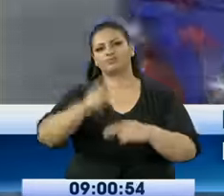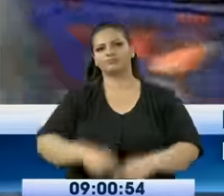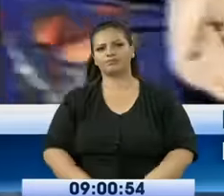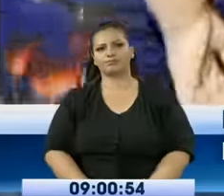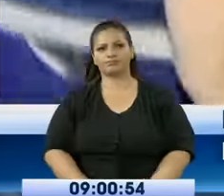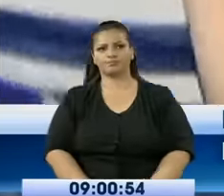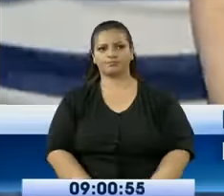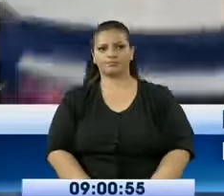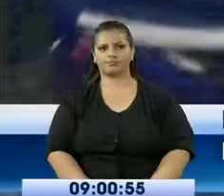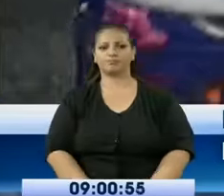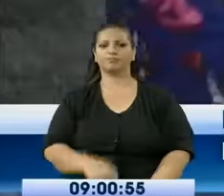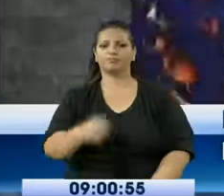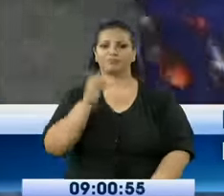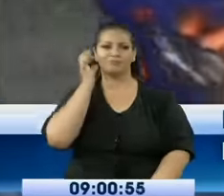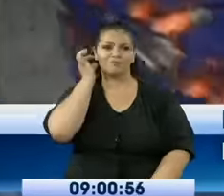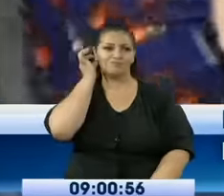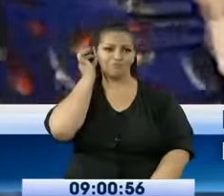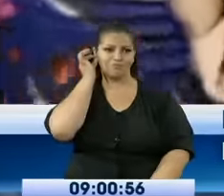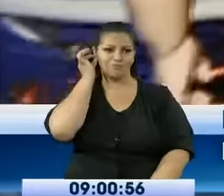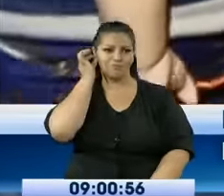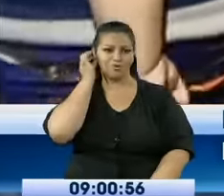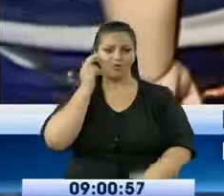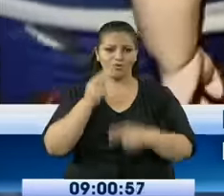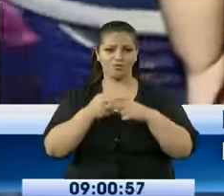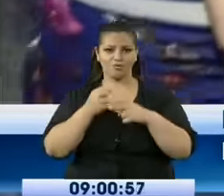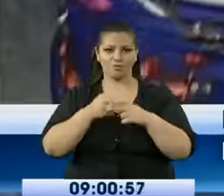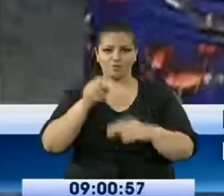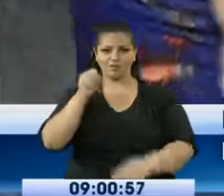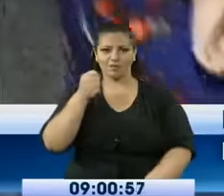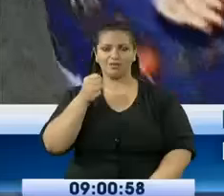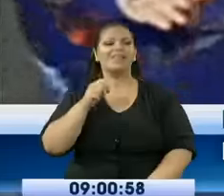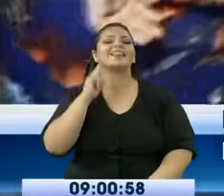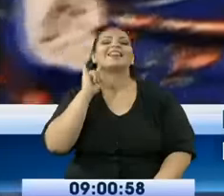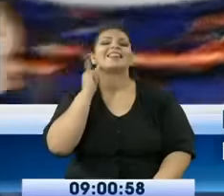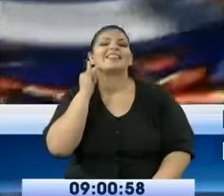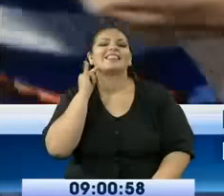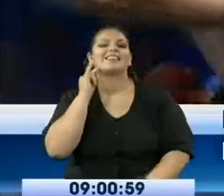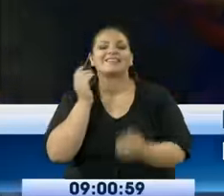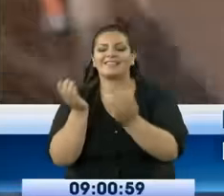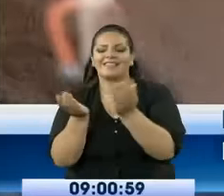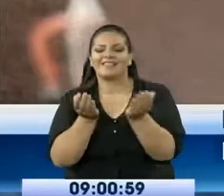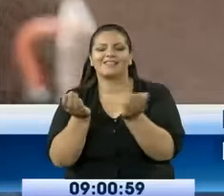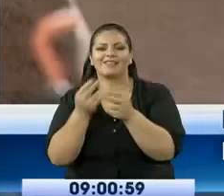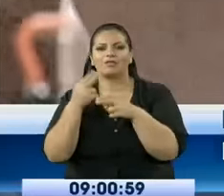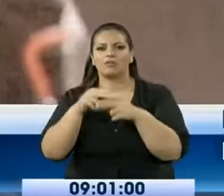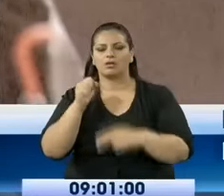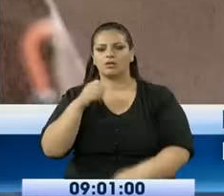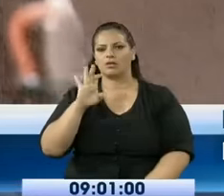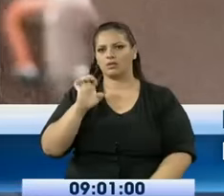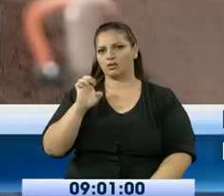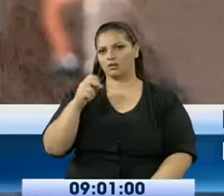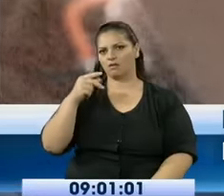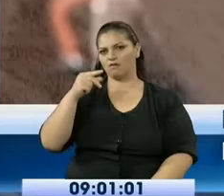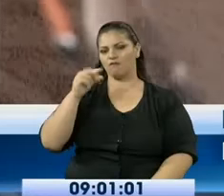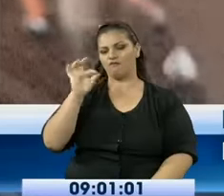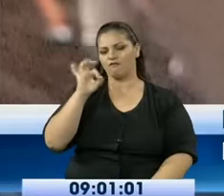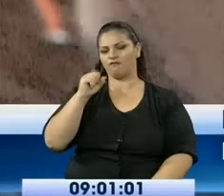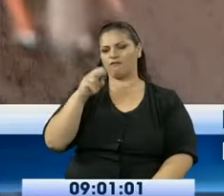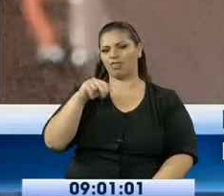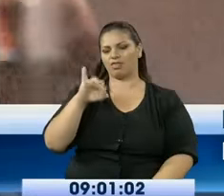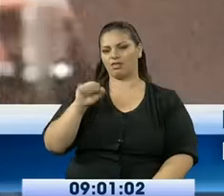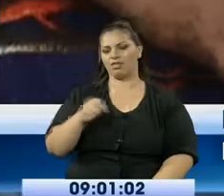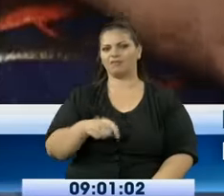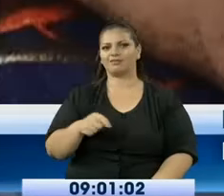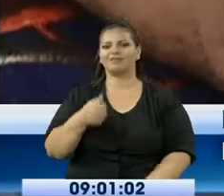Estefanía, que está a 2 meses de cumplir un año. Admite que no fue fácil porque en la mente tiene enclavado un